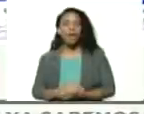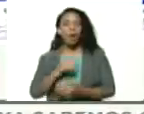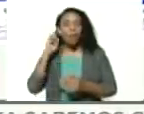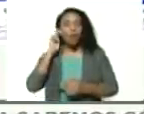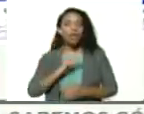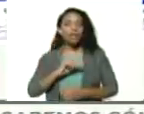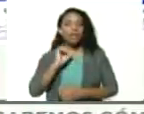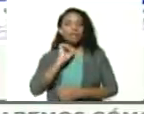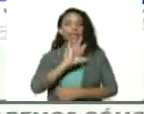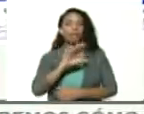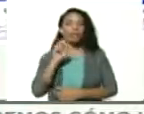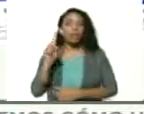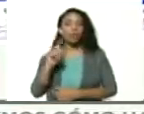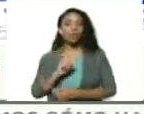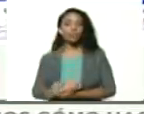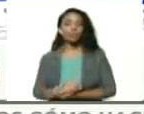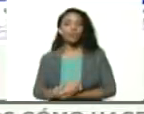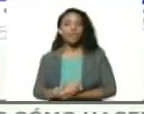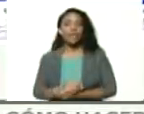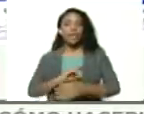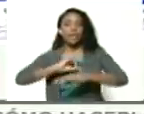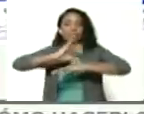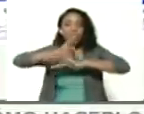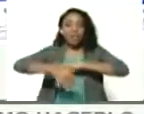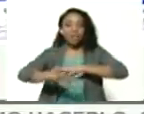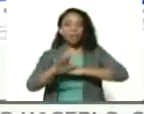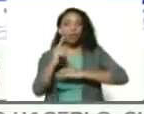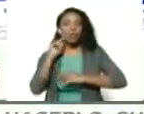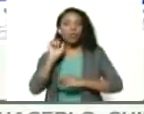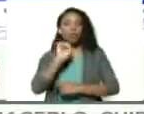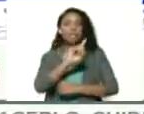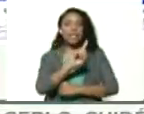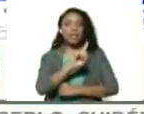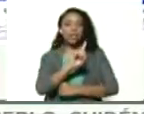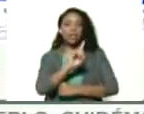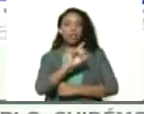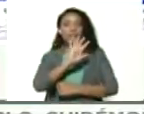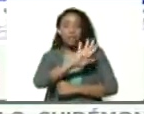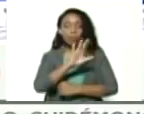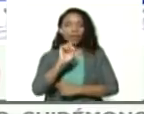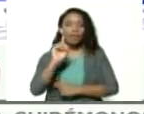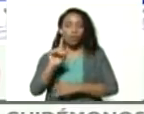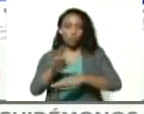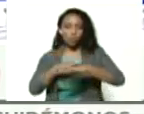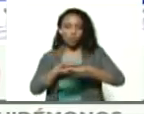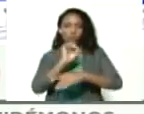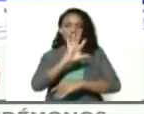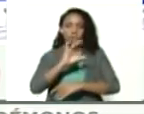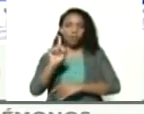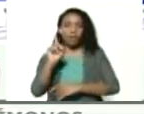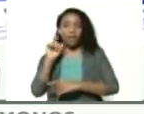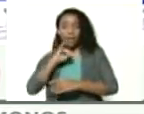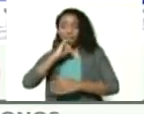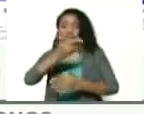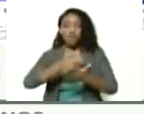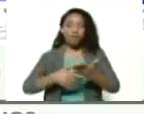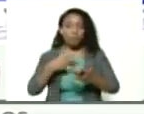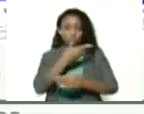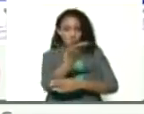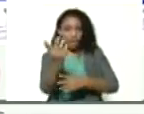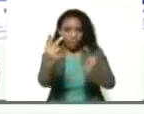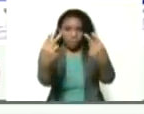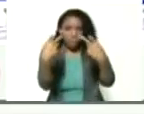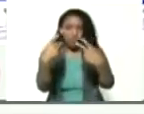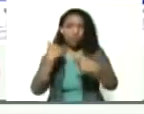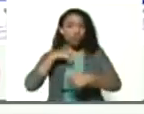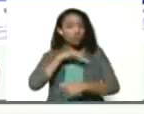Bolívar, 51. Y el Delta de la Macuro, 51. Este es el reporte para que ustedes vean. Tenemos